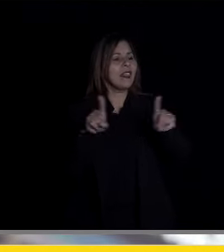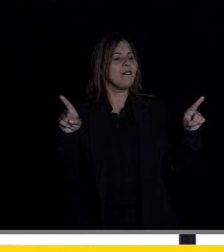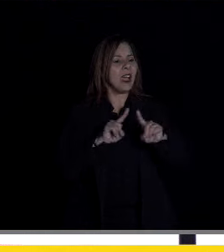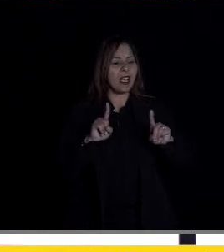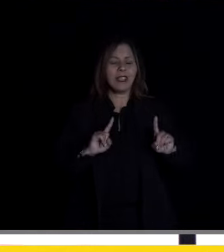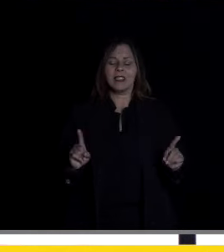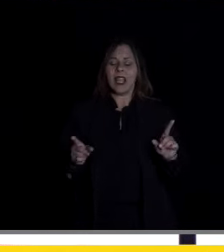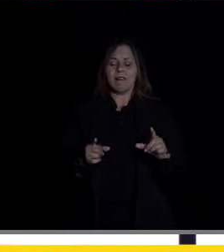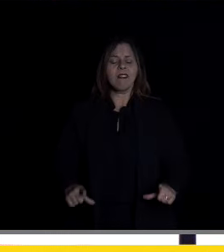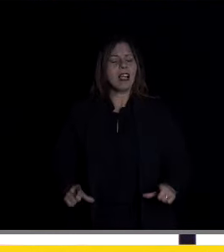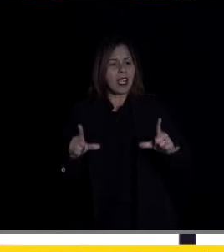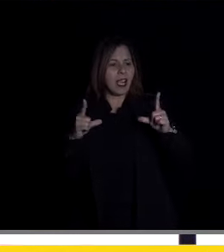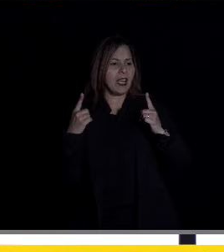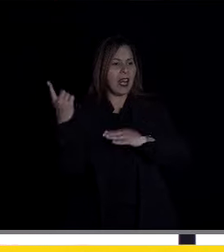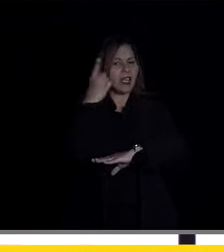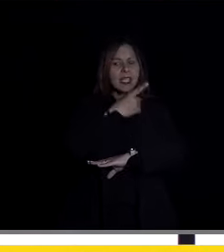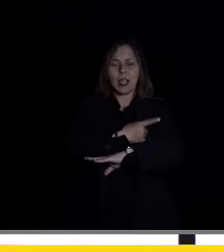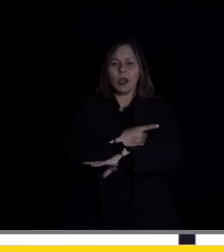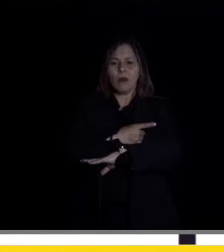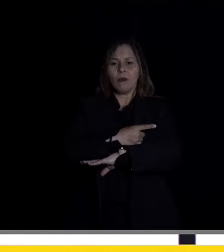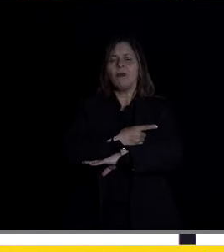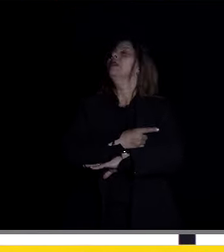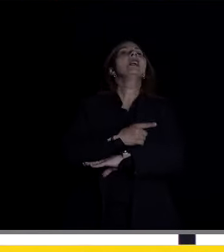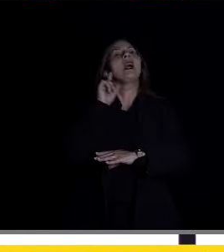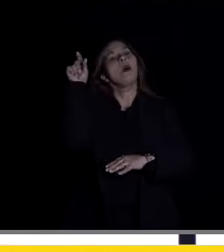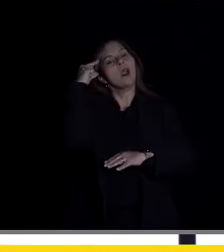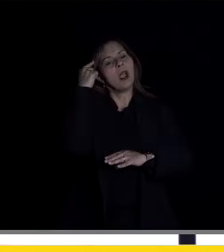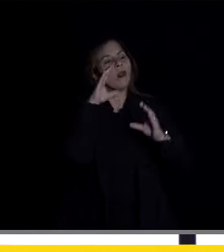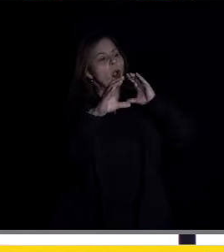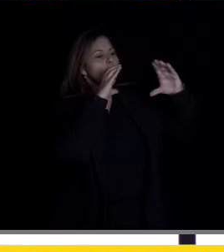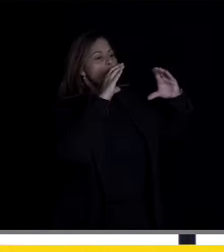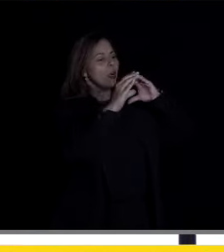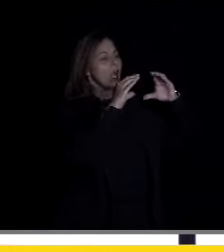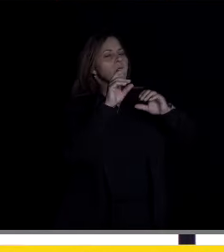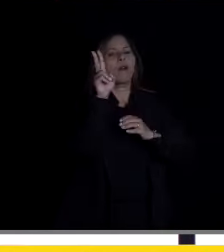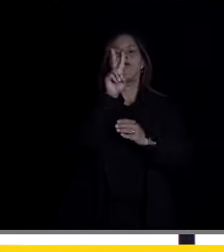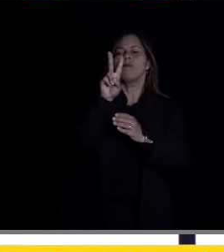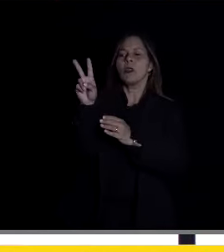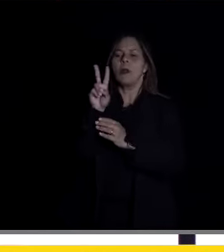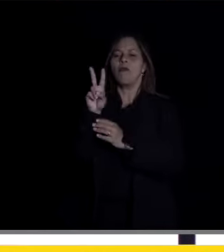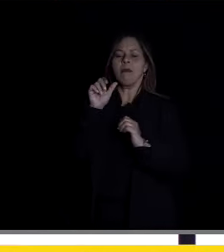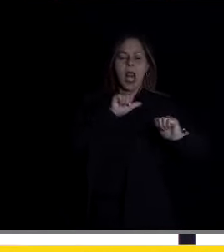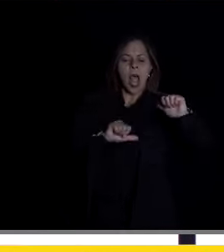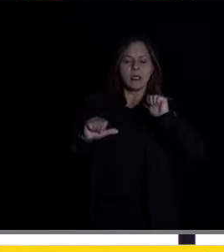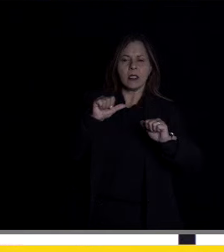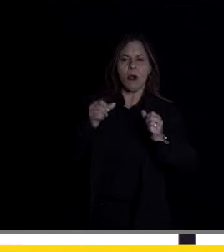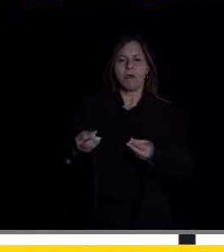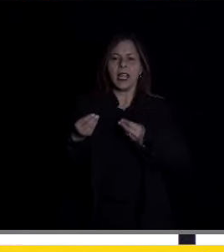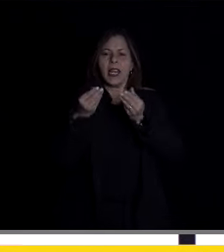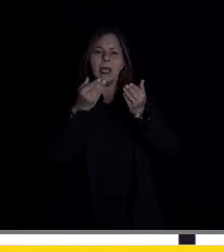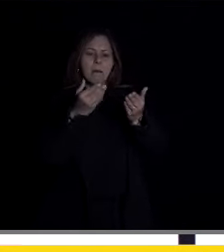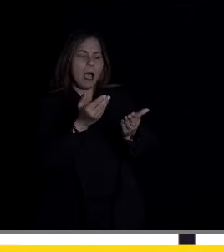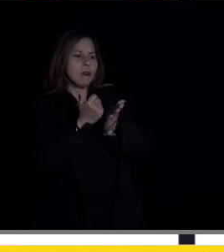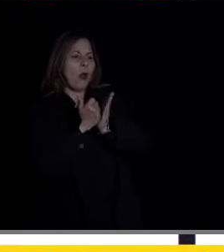de gobernar es posible. Será una comunicación en dos direcciones. Una comunicación que permita la acción y que brinde paso a la oportunidad